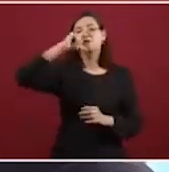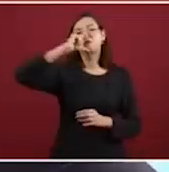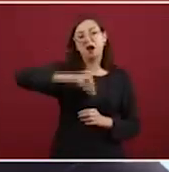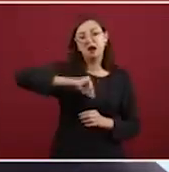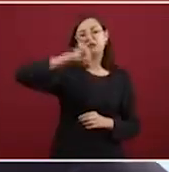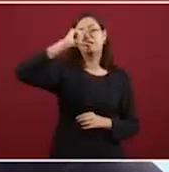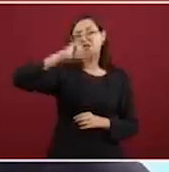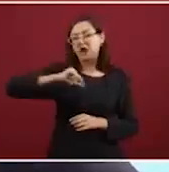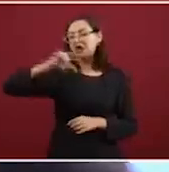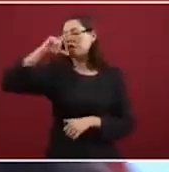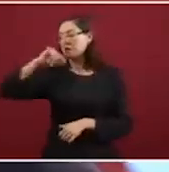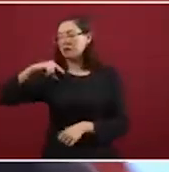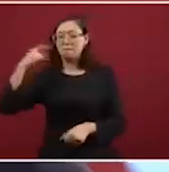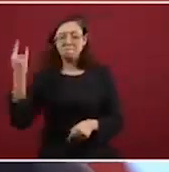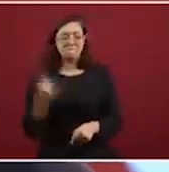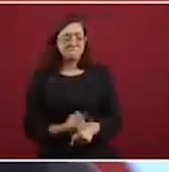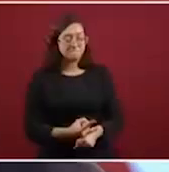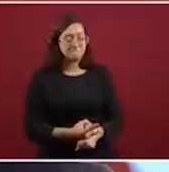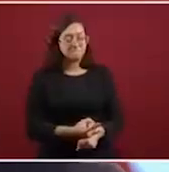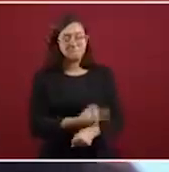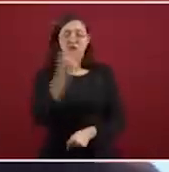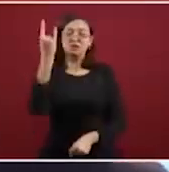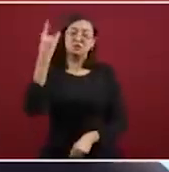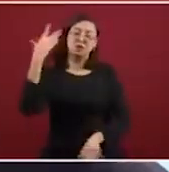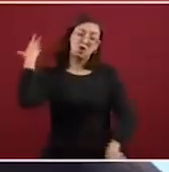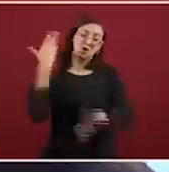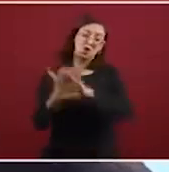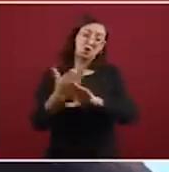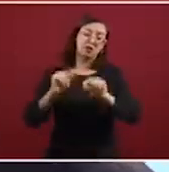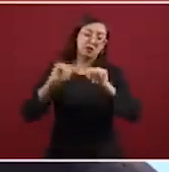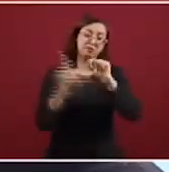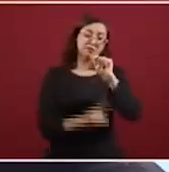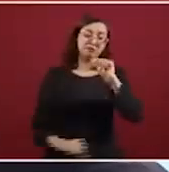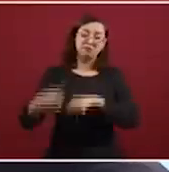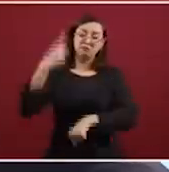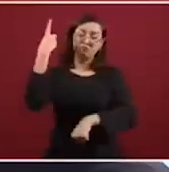qué causa tanto daño